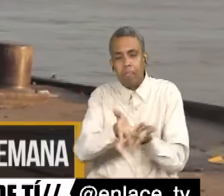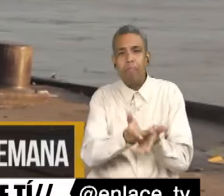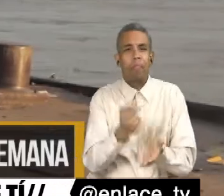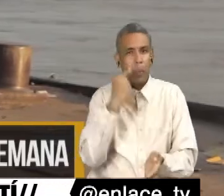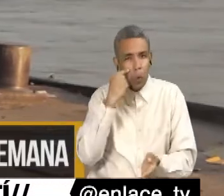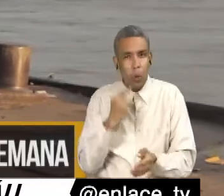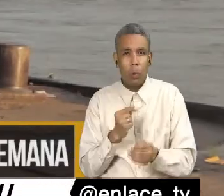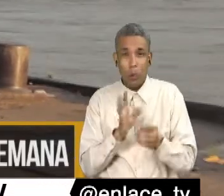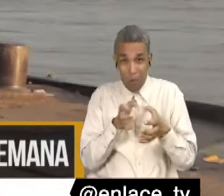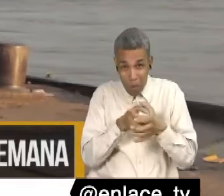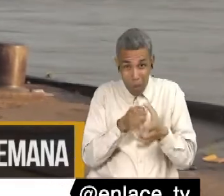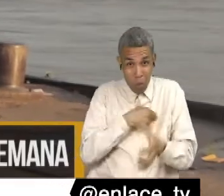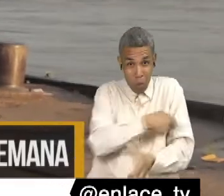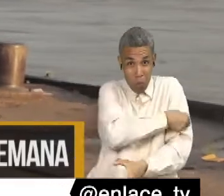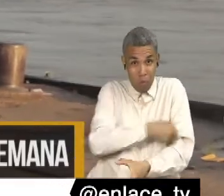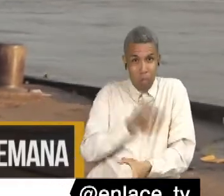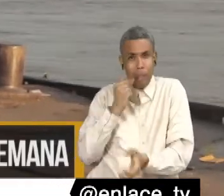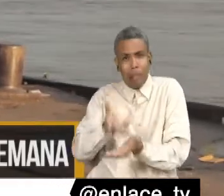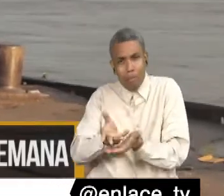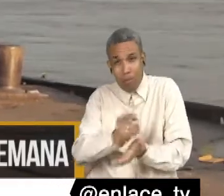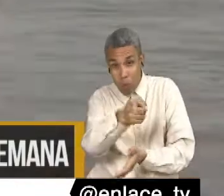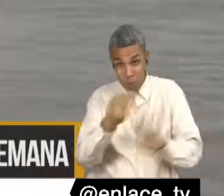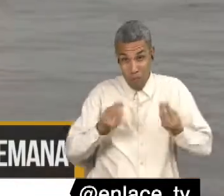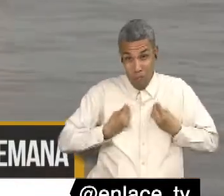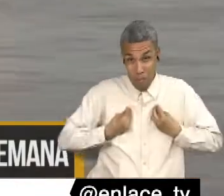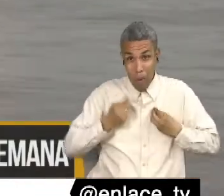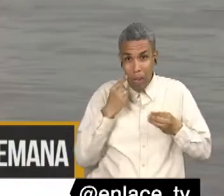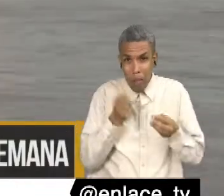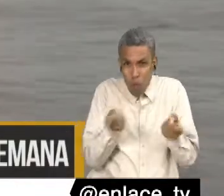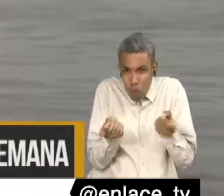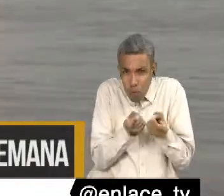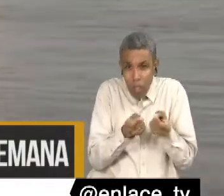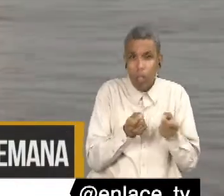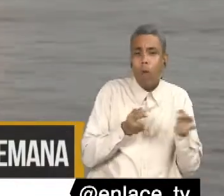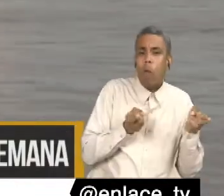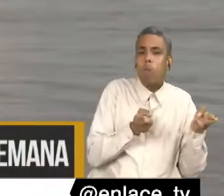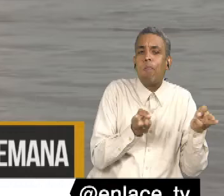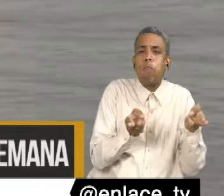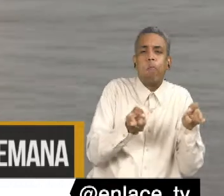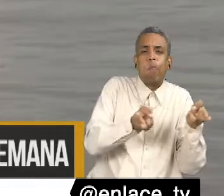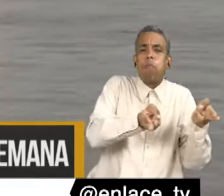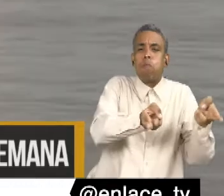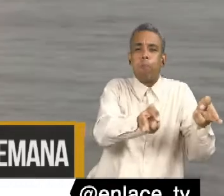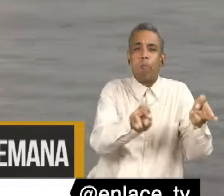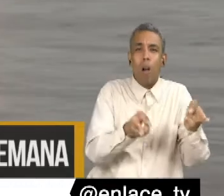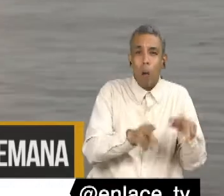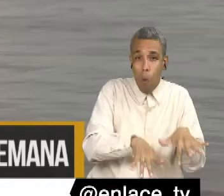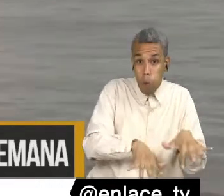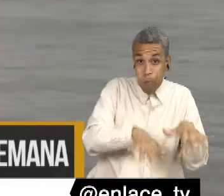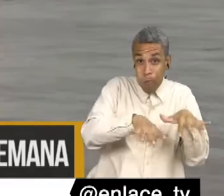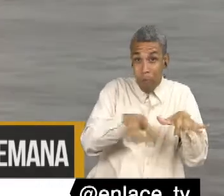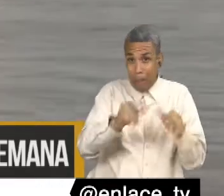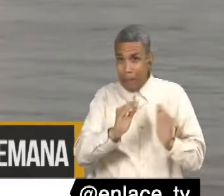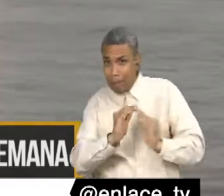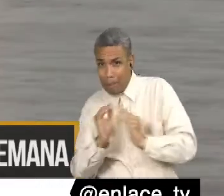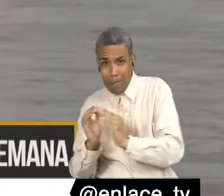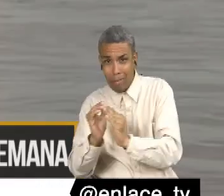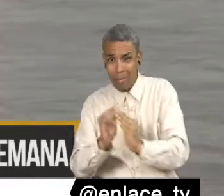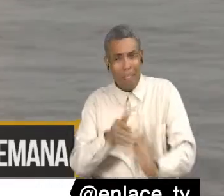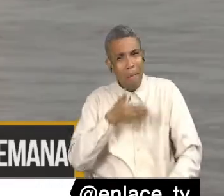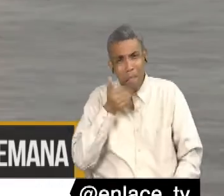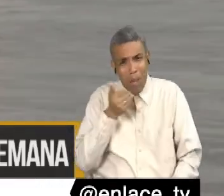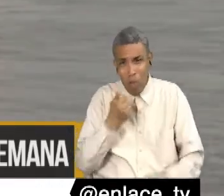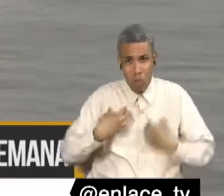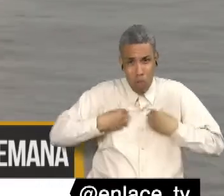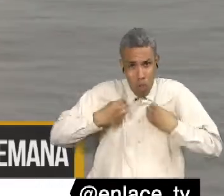de Gestión de Riesgo y Desastre es que las personas que se encuentran a la ribera del Magdalena, por favor, pasen la noche y el fin de semana en